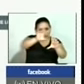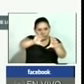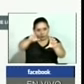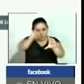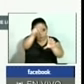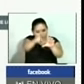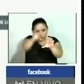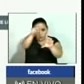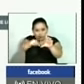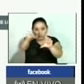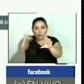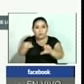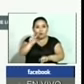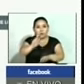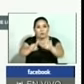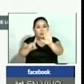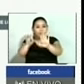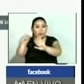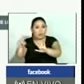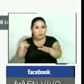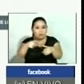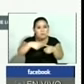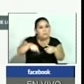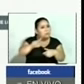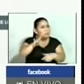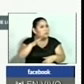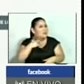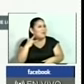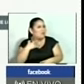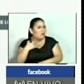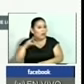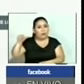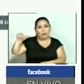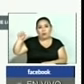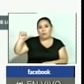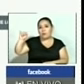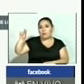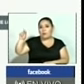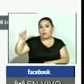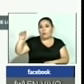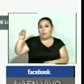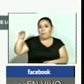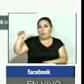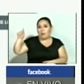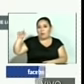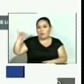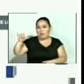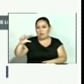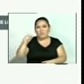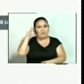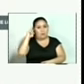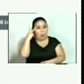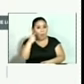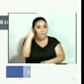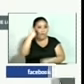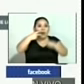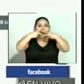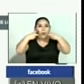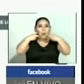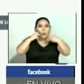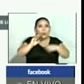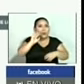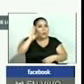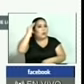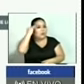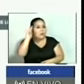son 266 personas las asintomáticas. Es decir, si no se les hace una prueba, entonces quizás nunca se